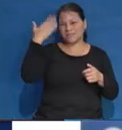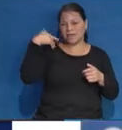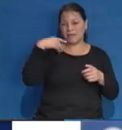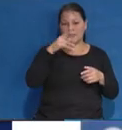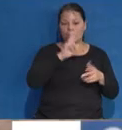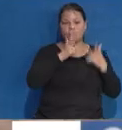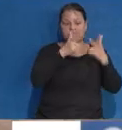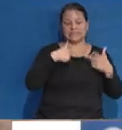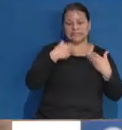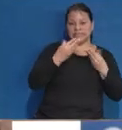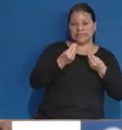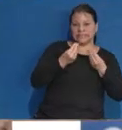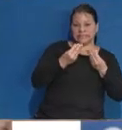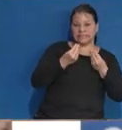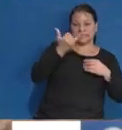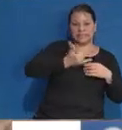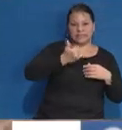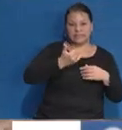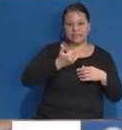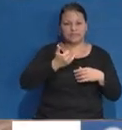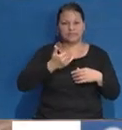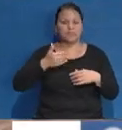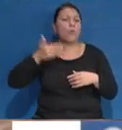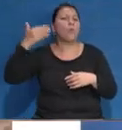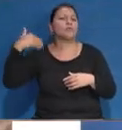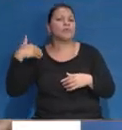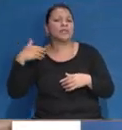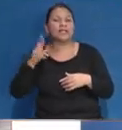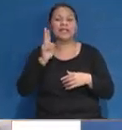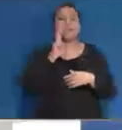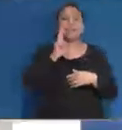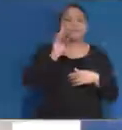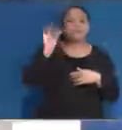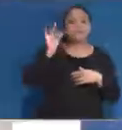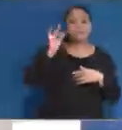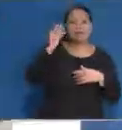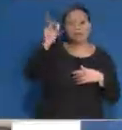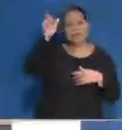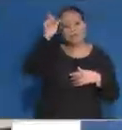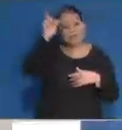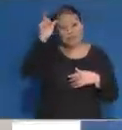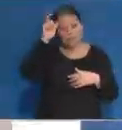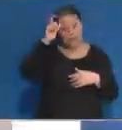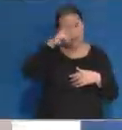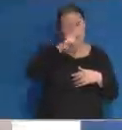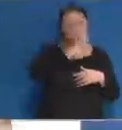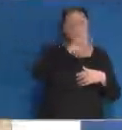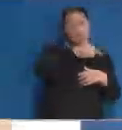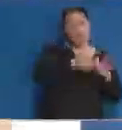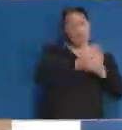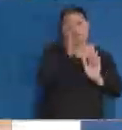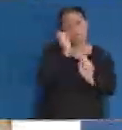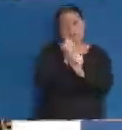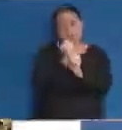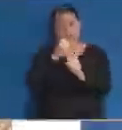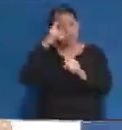miedo. El hecho sucedió el 27 de diciembre en la consulta, San Carlos. Pamela Lucero salió de trabajar y se encontró